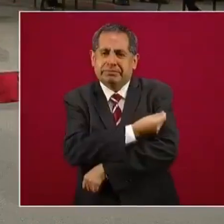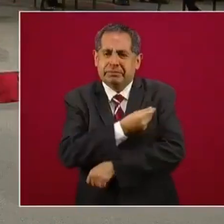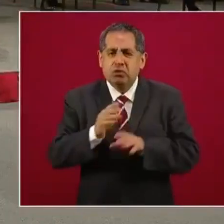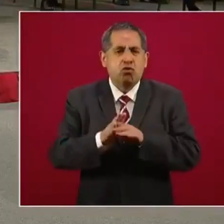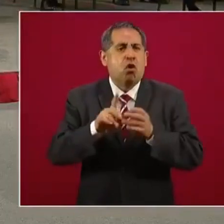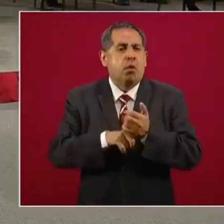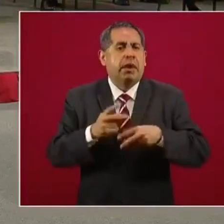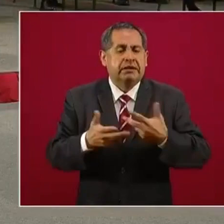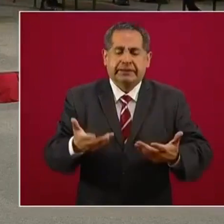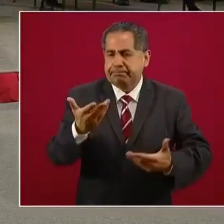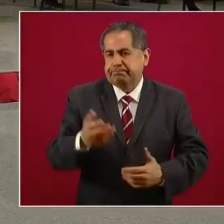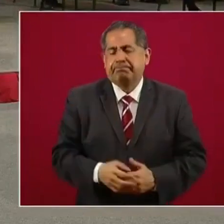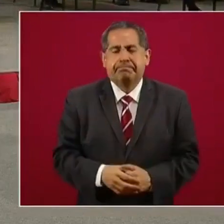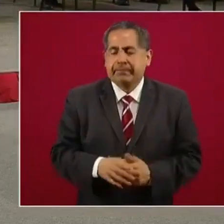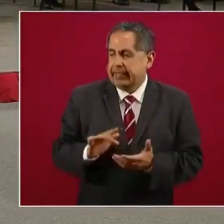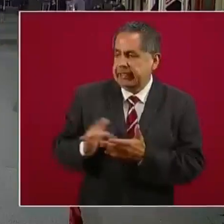gracias.